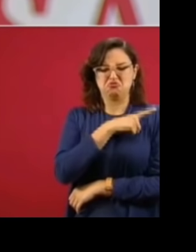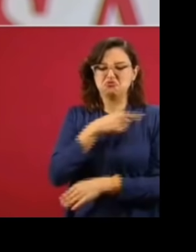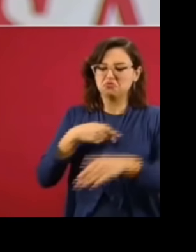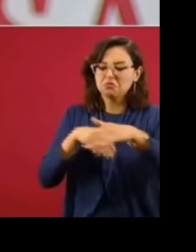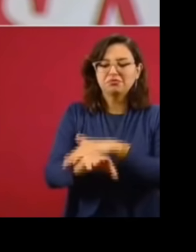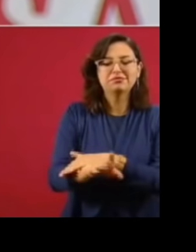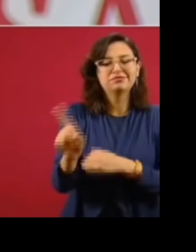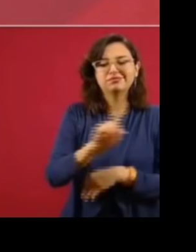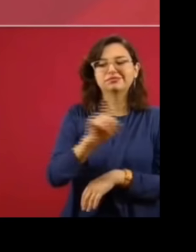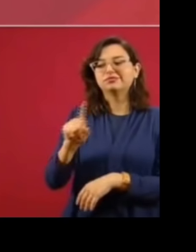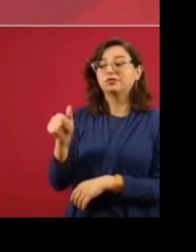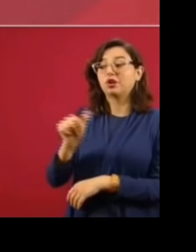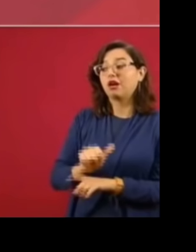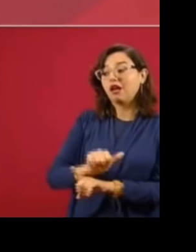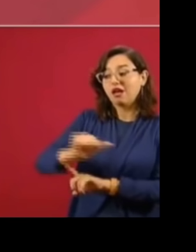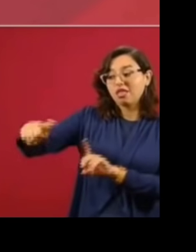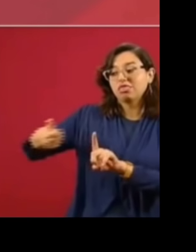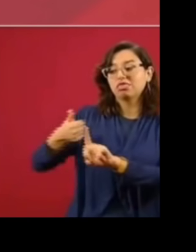Sí.